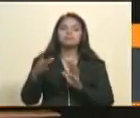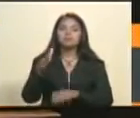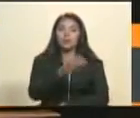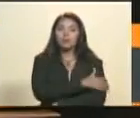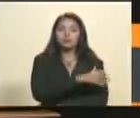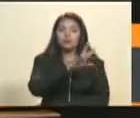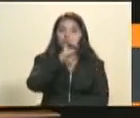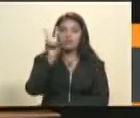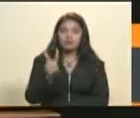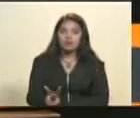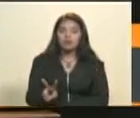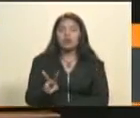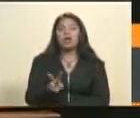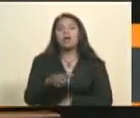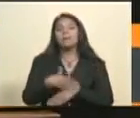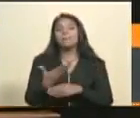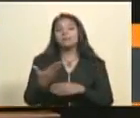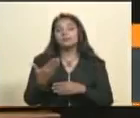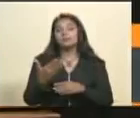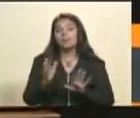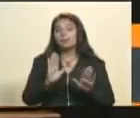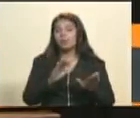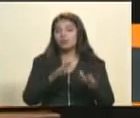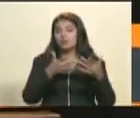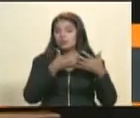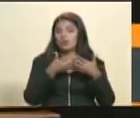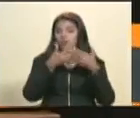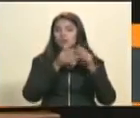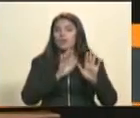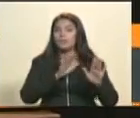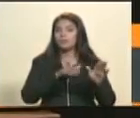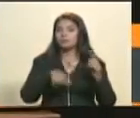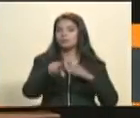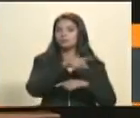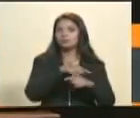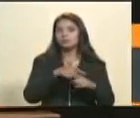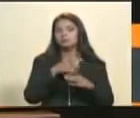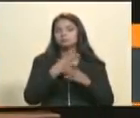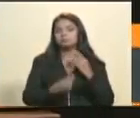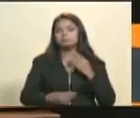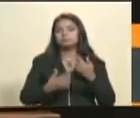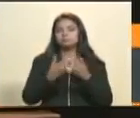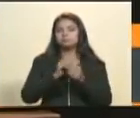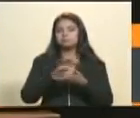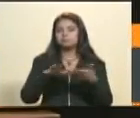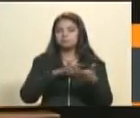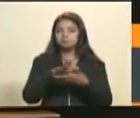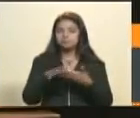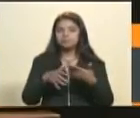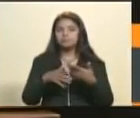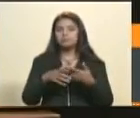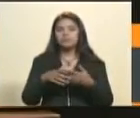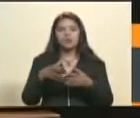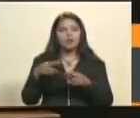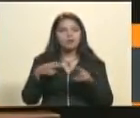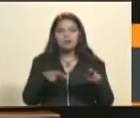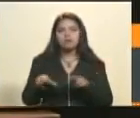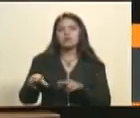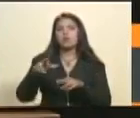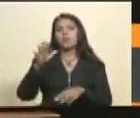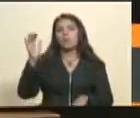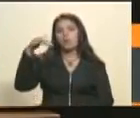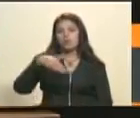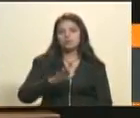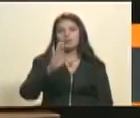venezolana con soporte logístico imperial. Huyendo del cerco violento, atravesó ríos y